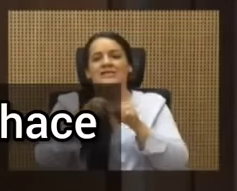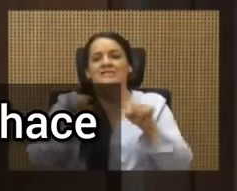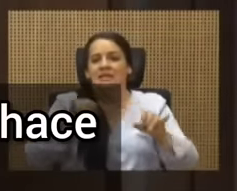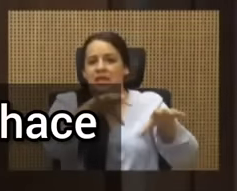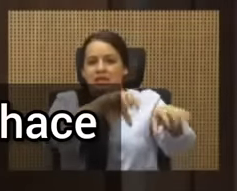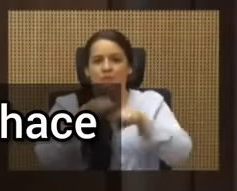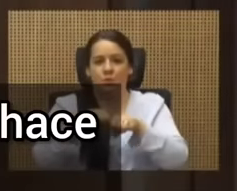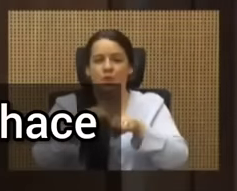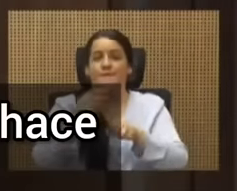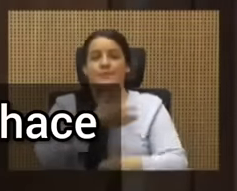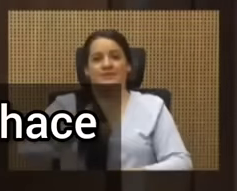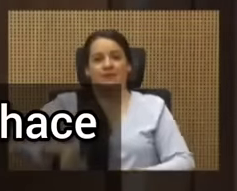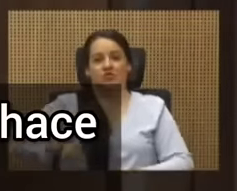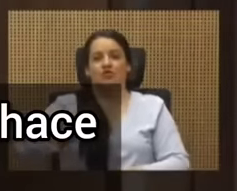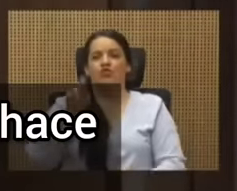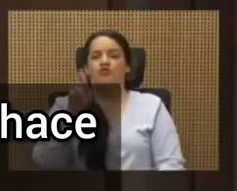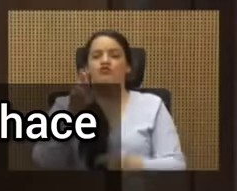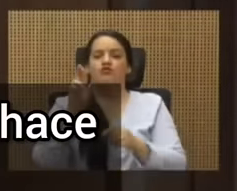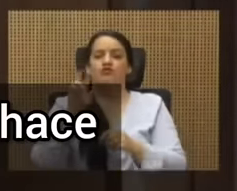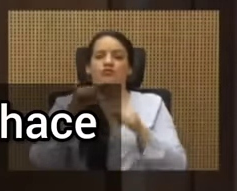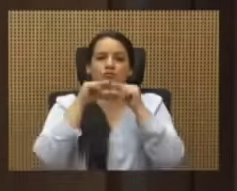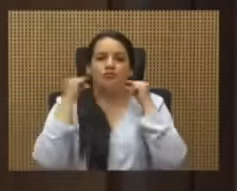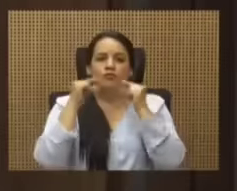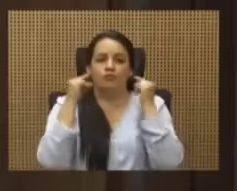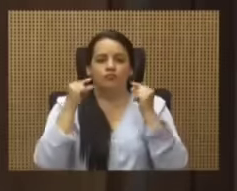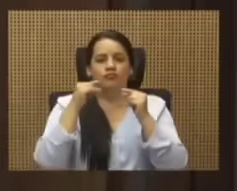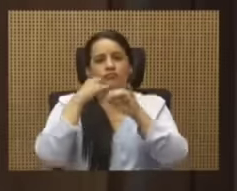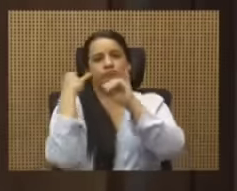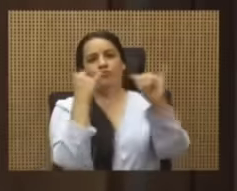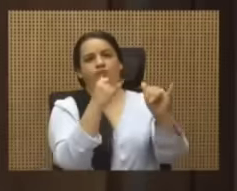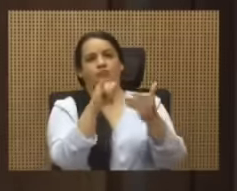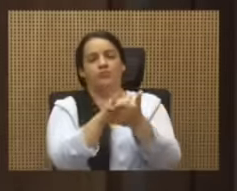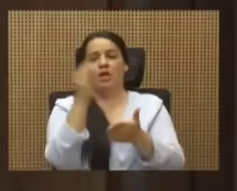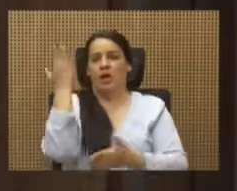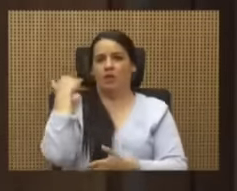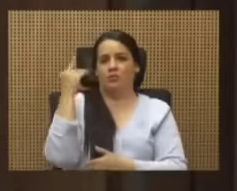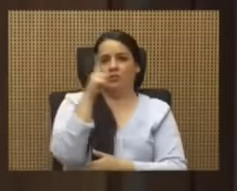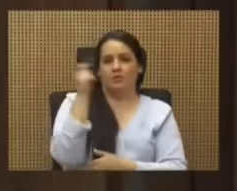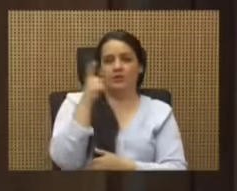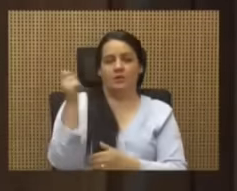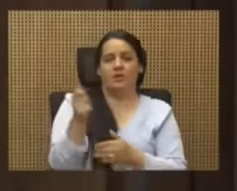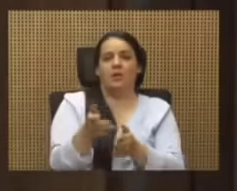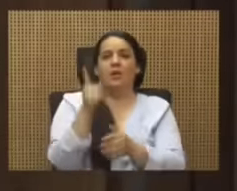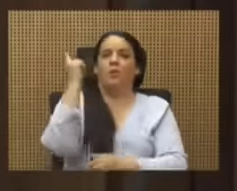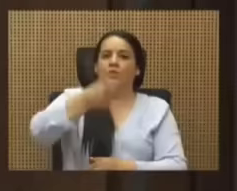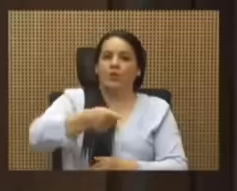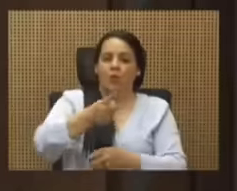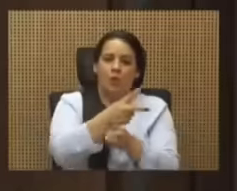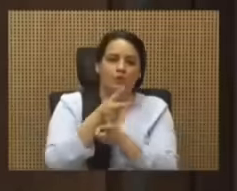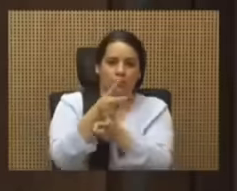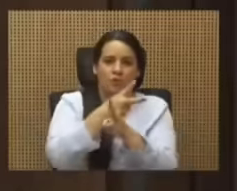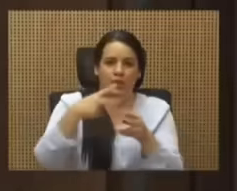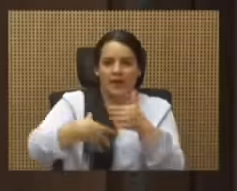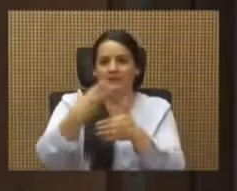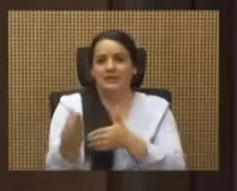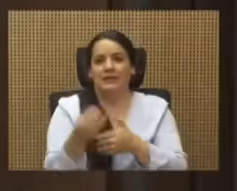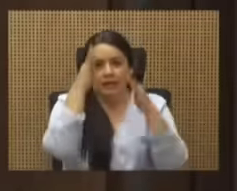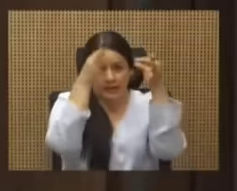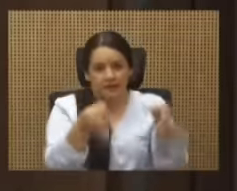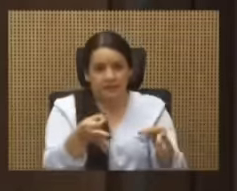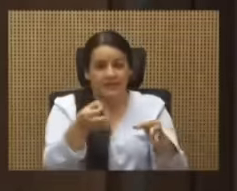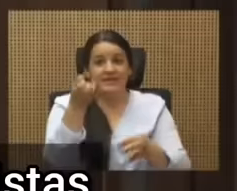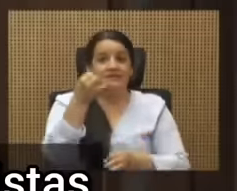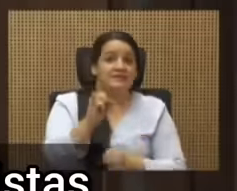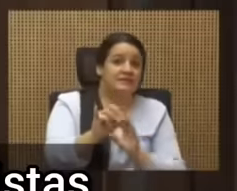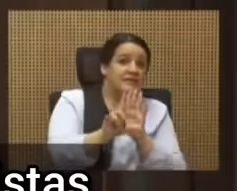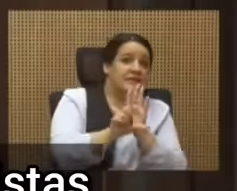Chávez denunció esto hace unos meses y ordenó una auditoría externa para determinar si fueron